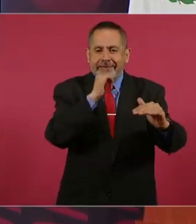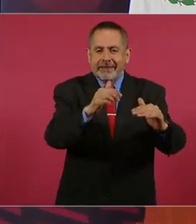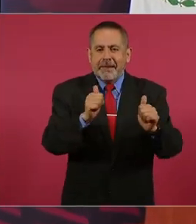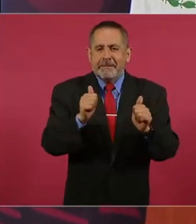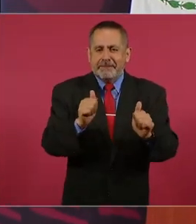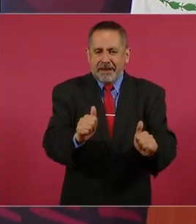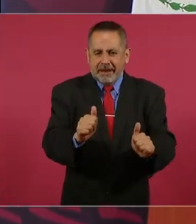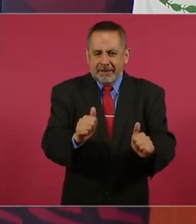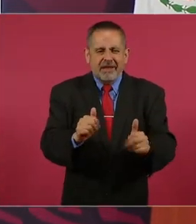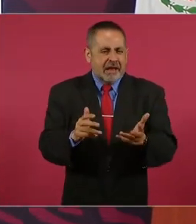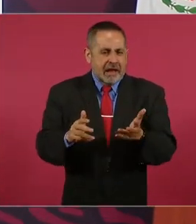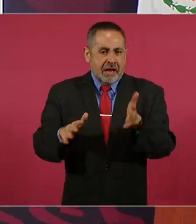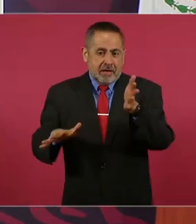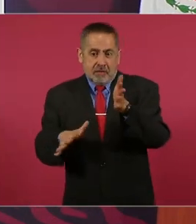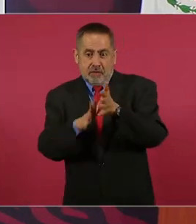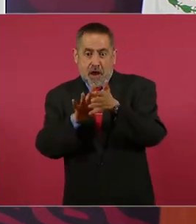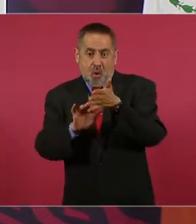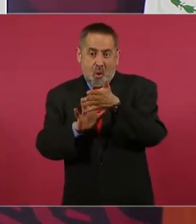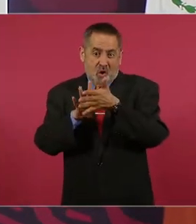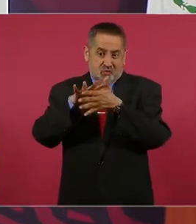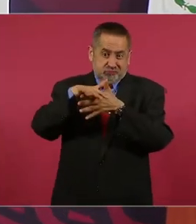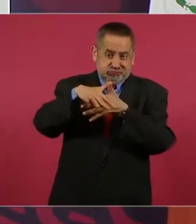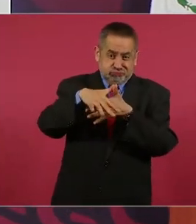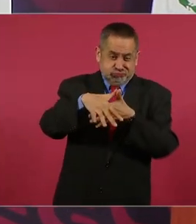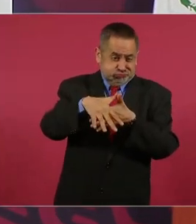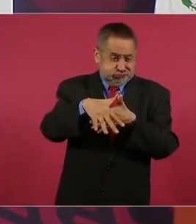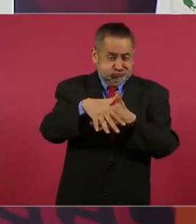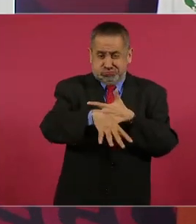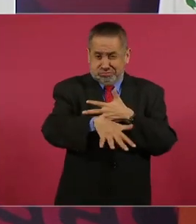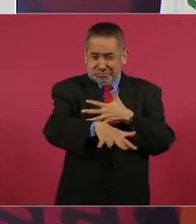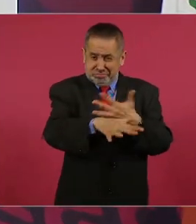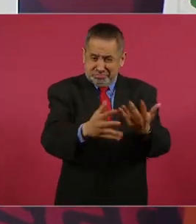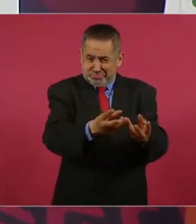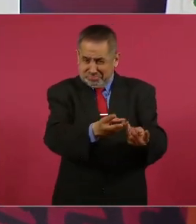cualquier avenida de agua